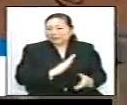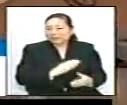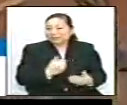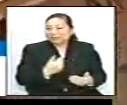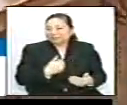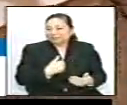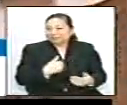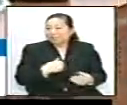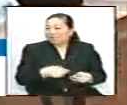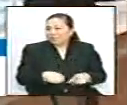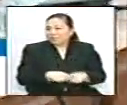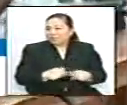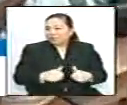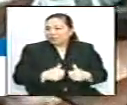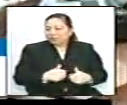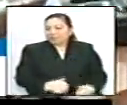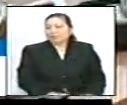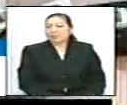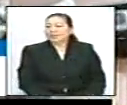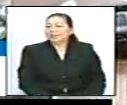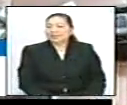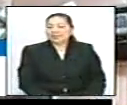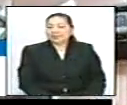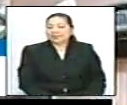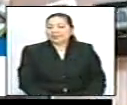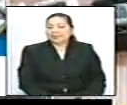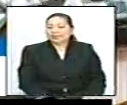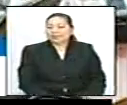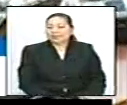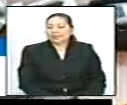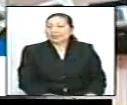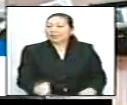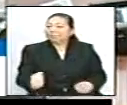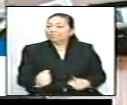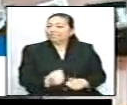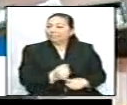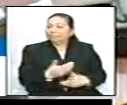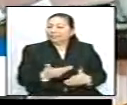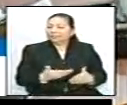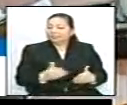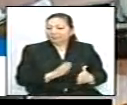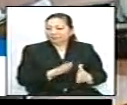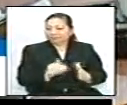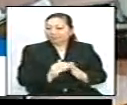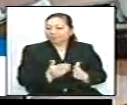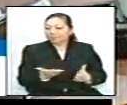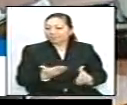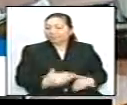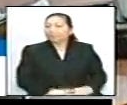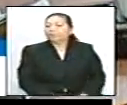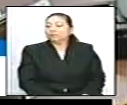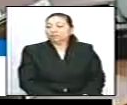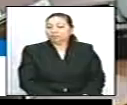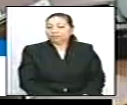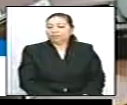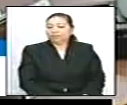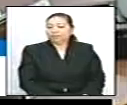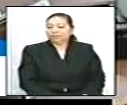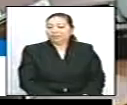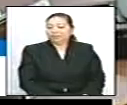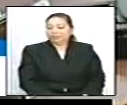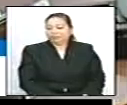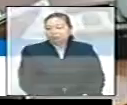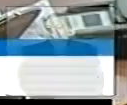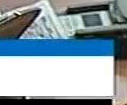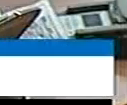me ha pasado, lo viví en carne propia, el maltrato que se burlaron también con caricatura. Entonces, por eso